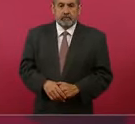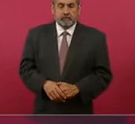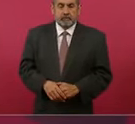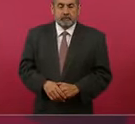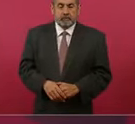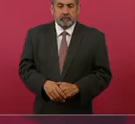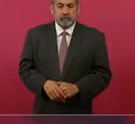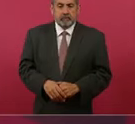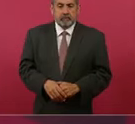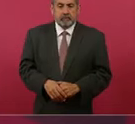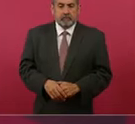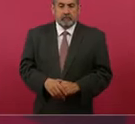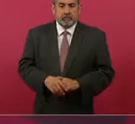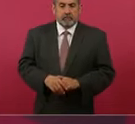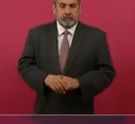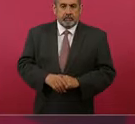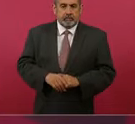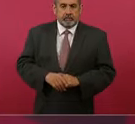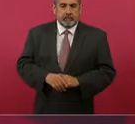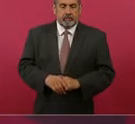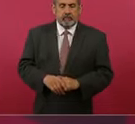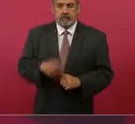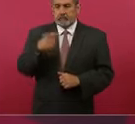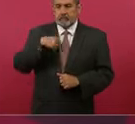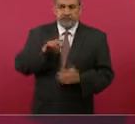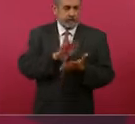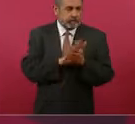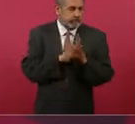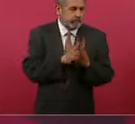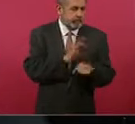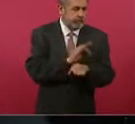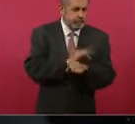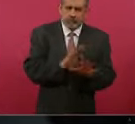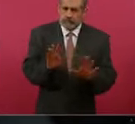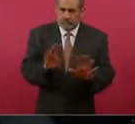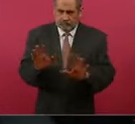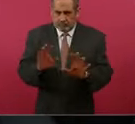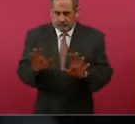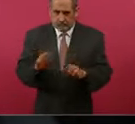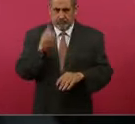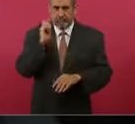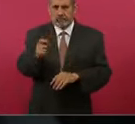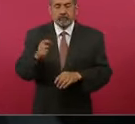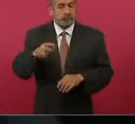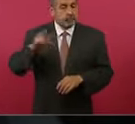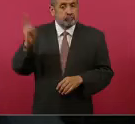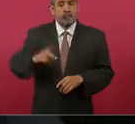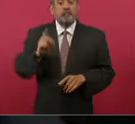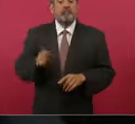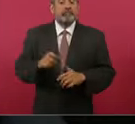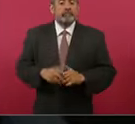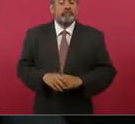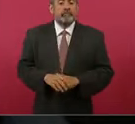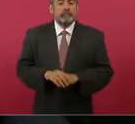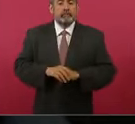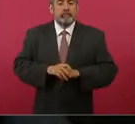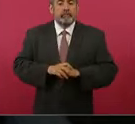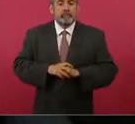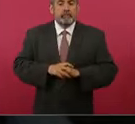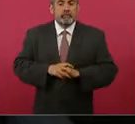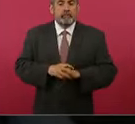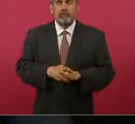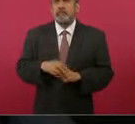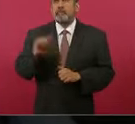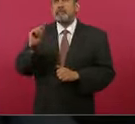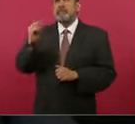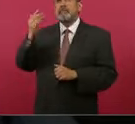actuemos con complicidad. Lo cierto es que en el